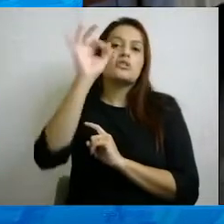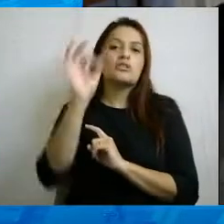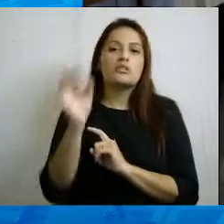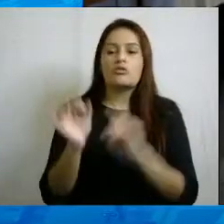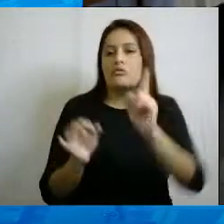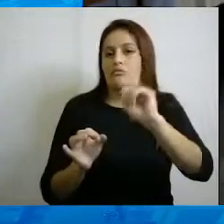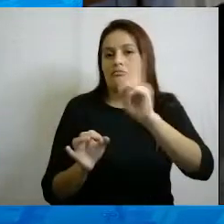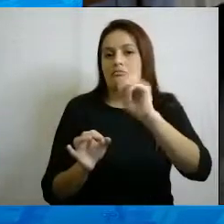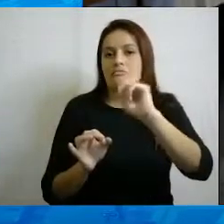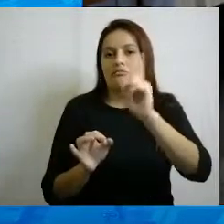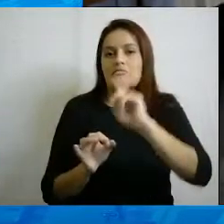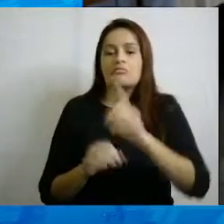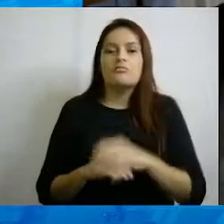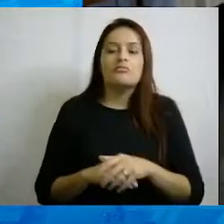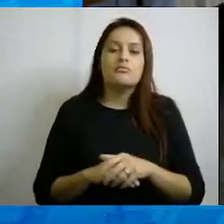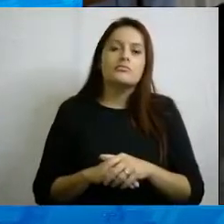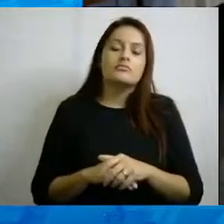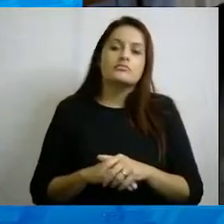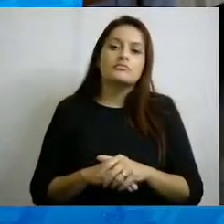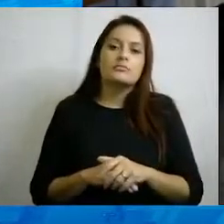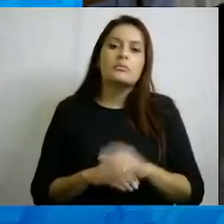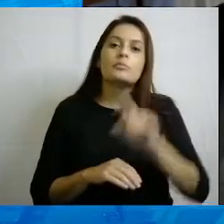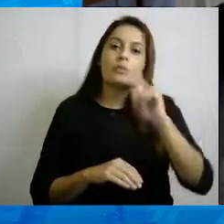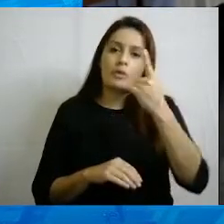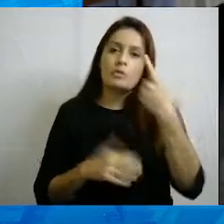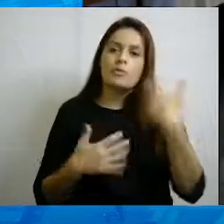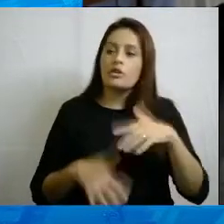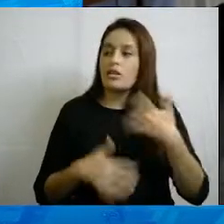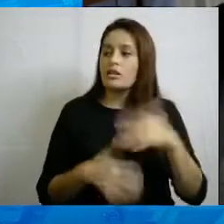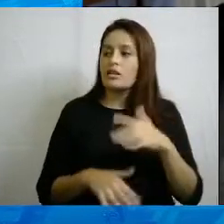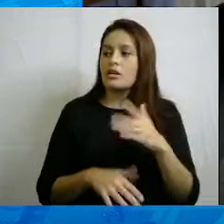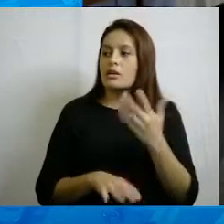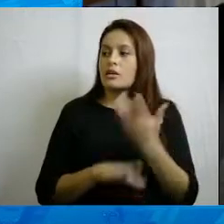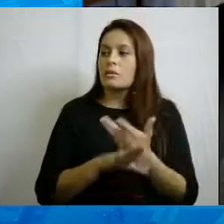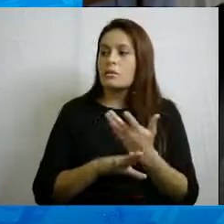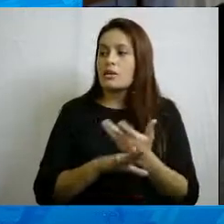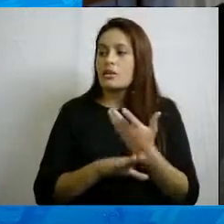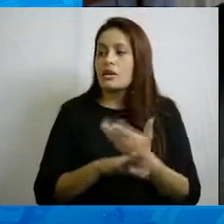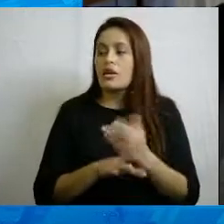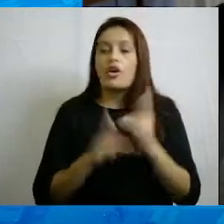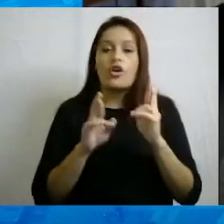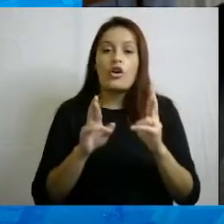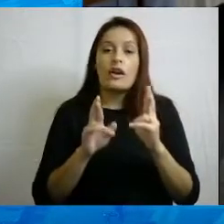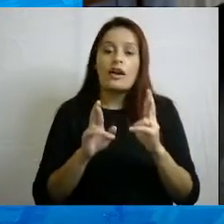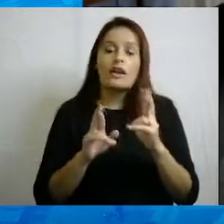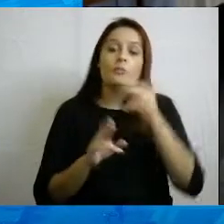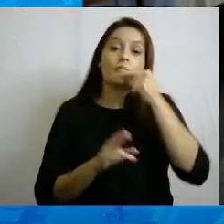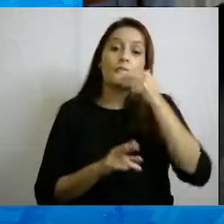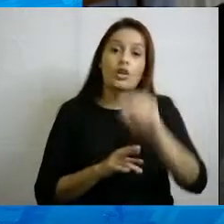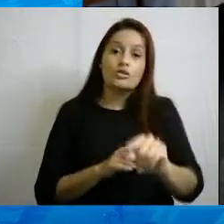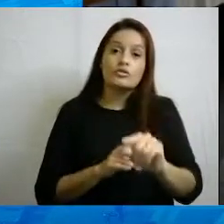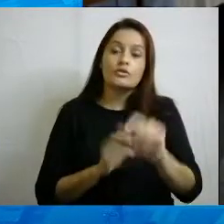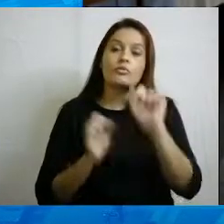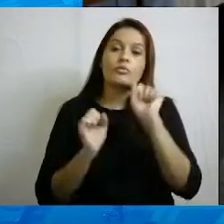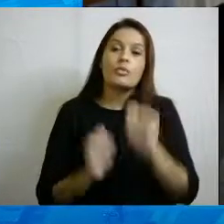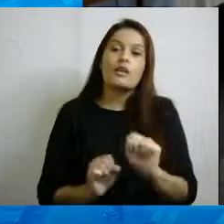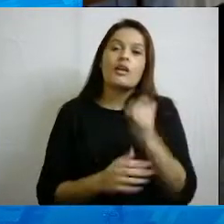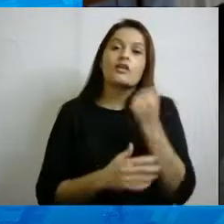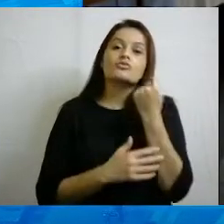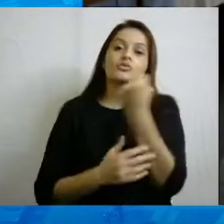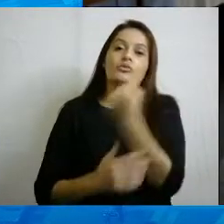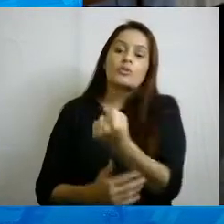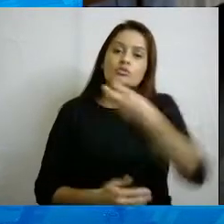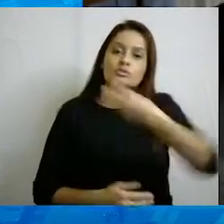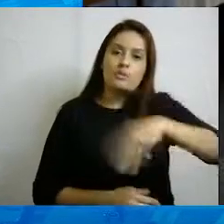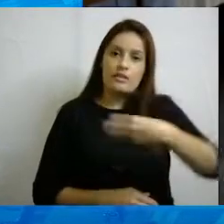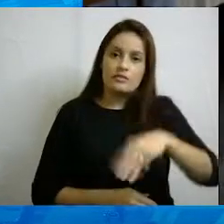lado. Pero yo creo que lo primero es que si se le pide la audiencia, ojalá lo antes posible la audiencia, y poner a disposición el municipio,